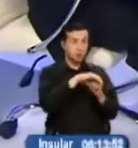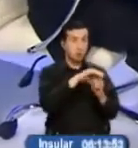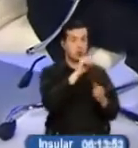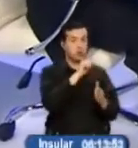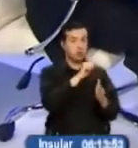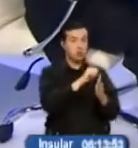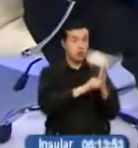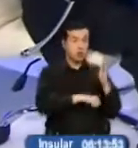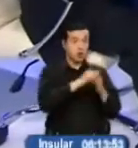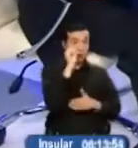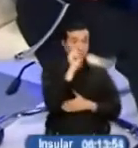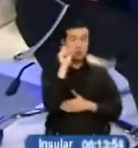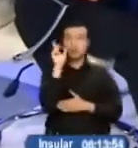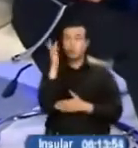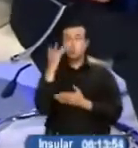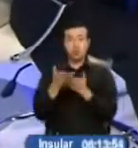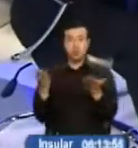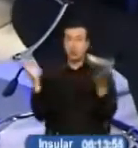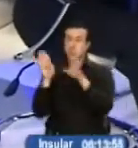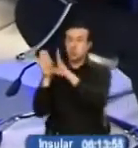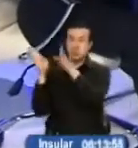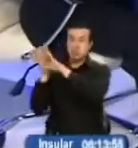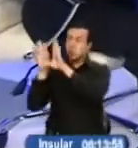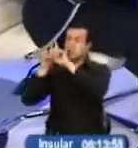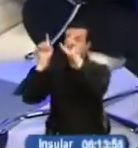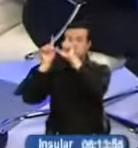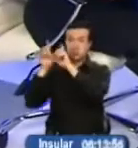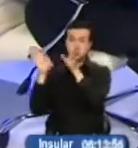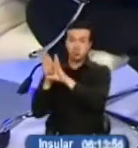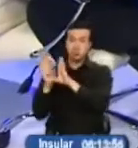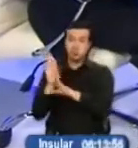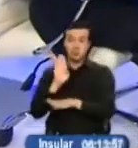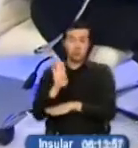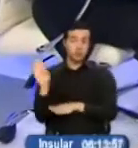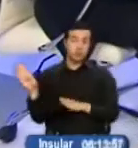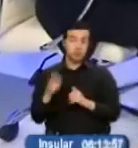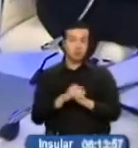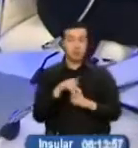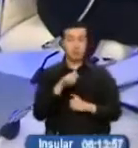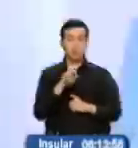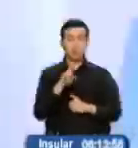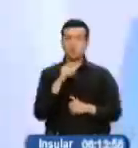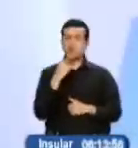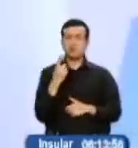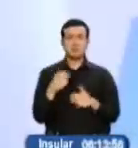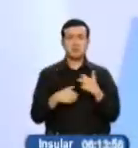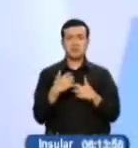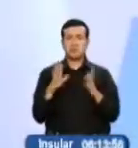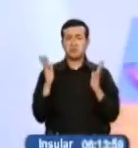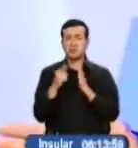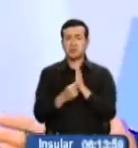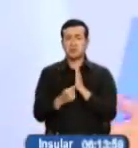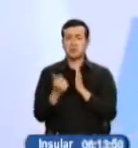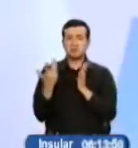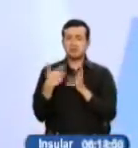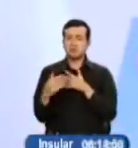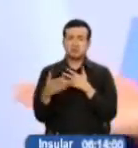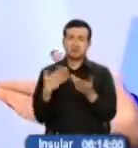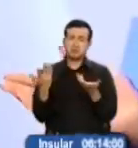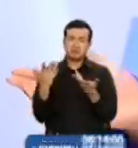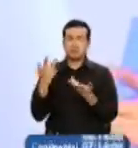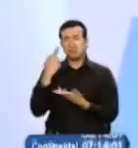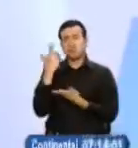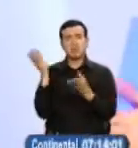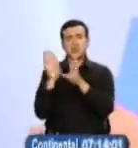que cerrar, por supuesto, esas empresas. Cerrar las empresas. Pedro Merizalde ha dicho que no tiene ningún movimiento en esa cuenta. Perfecto. Tendría